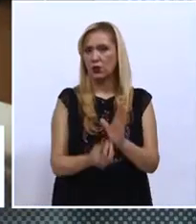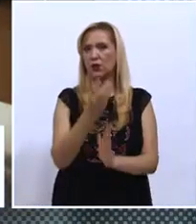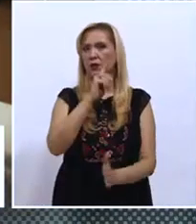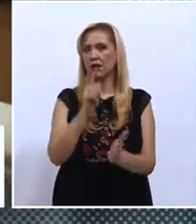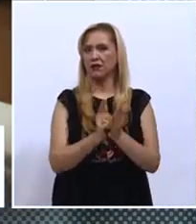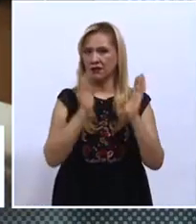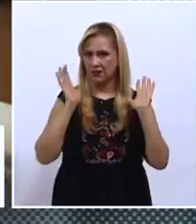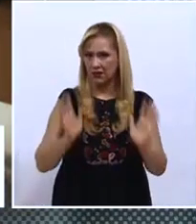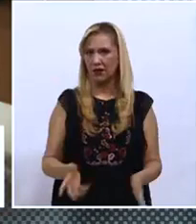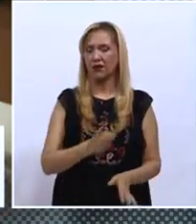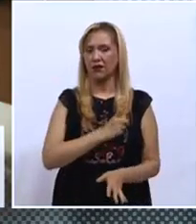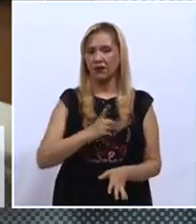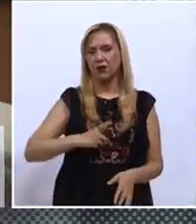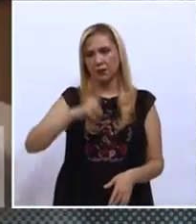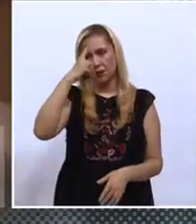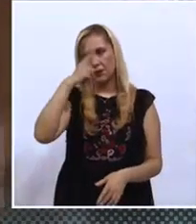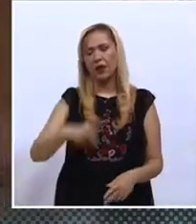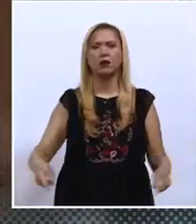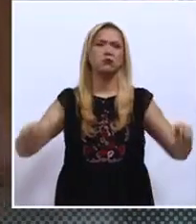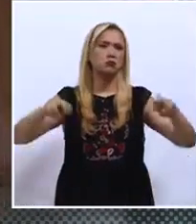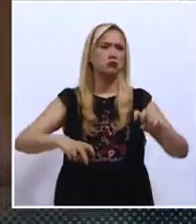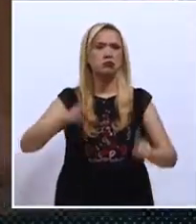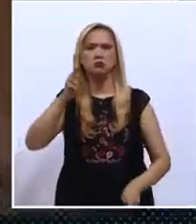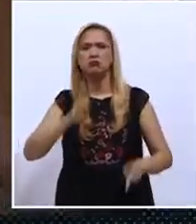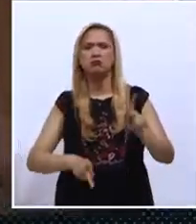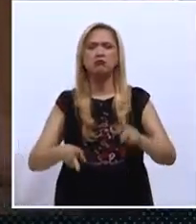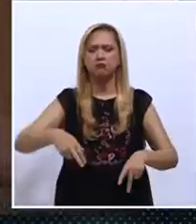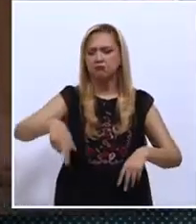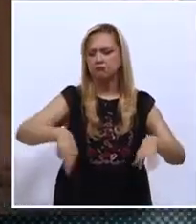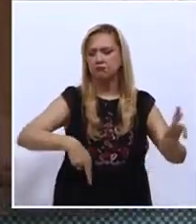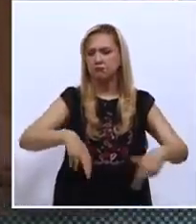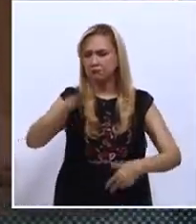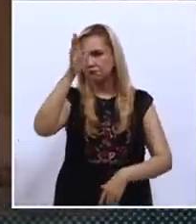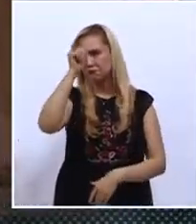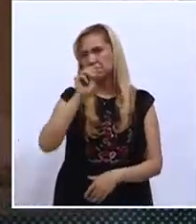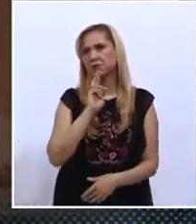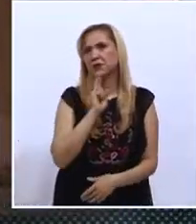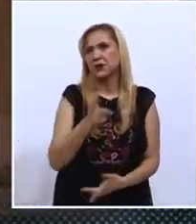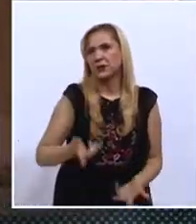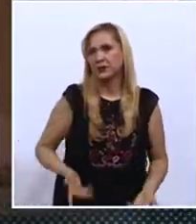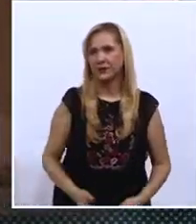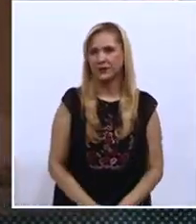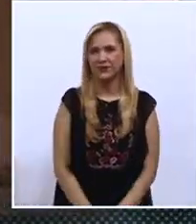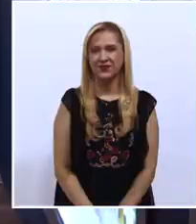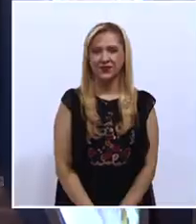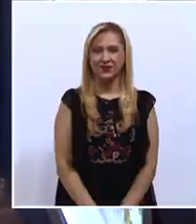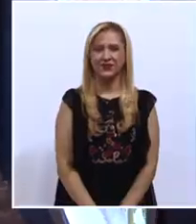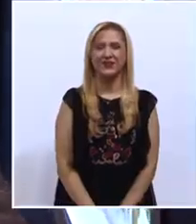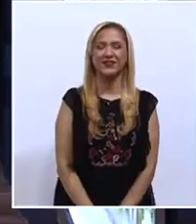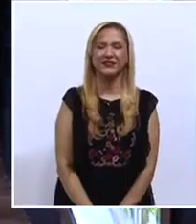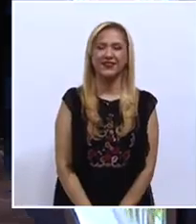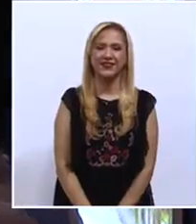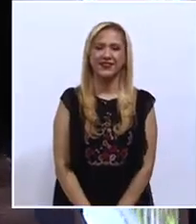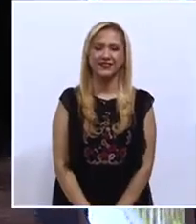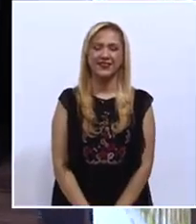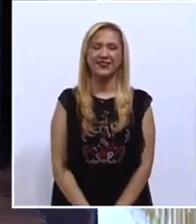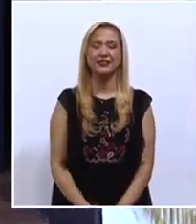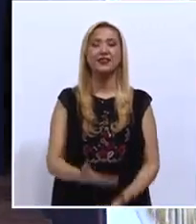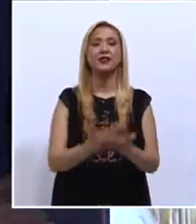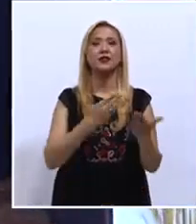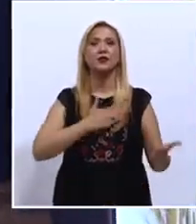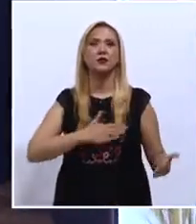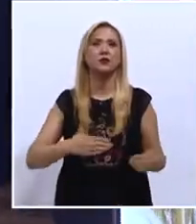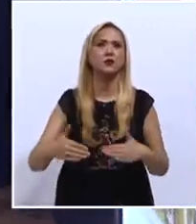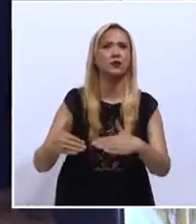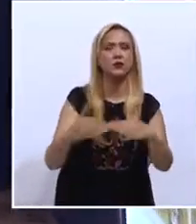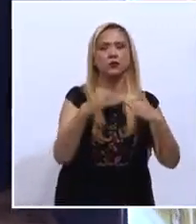que privilegia la conciliación. Para el canal del Poder Judicial de la Federación, Jesús Daza. La democracia